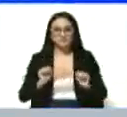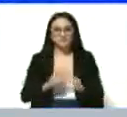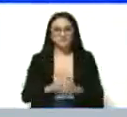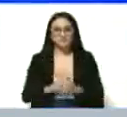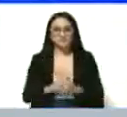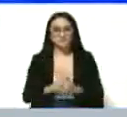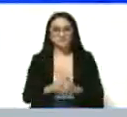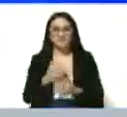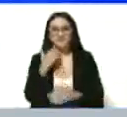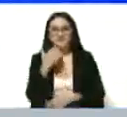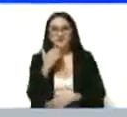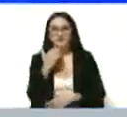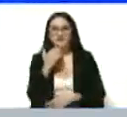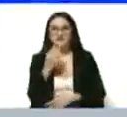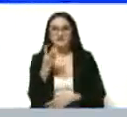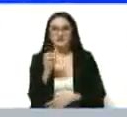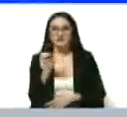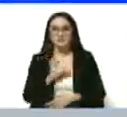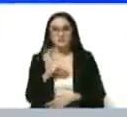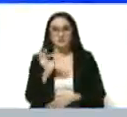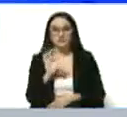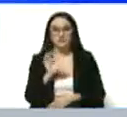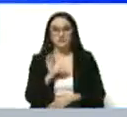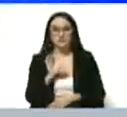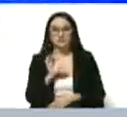en casi 30%.